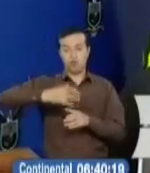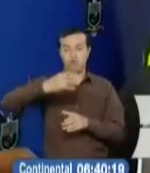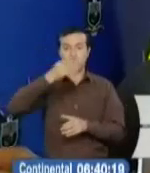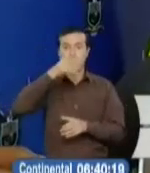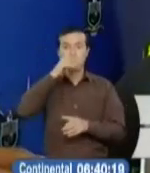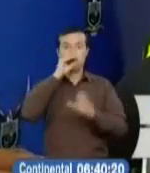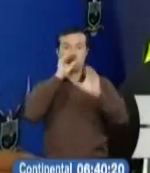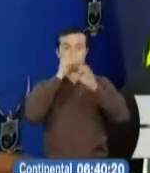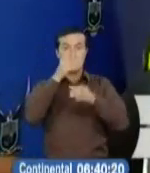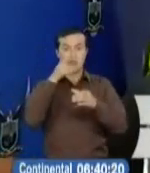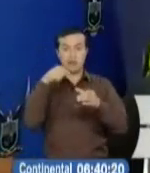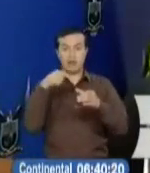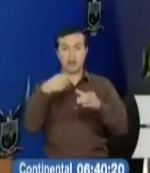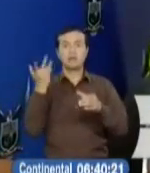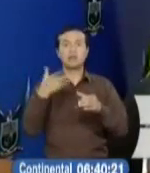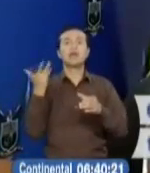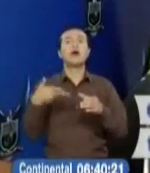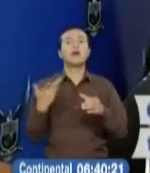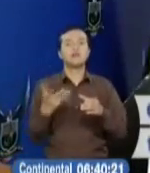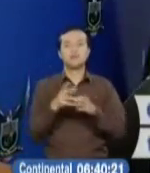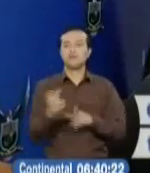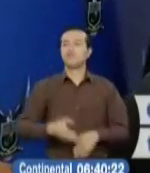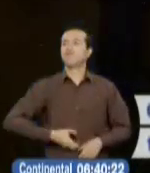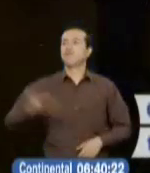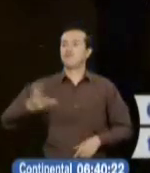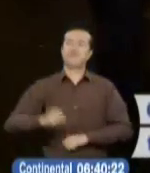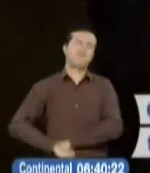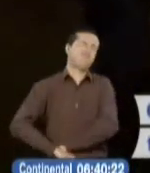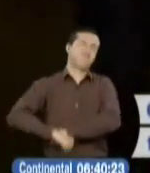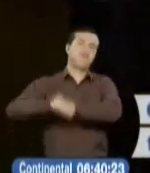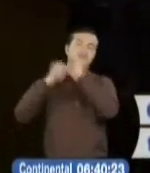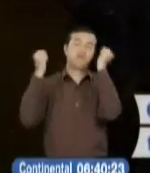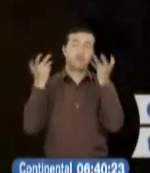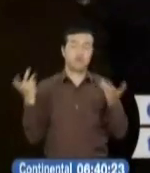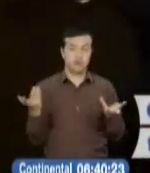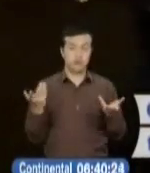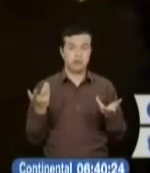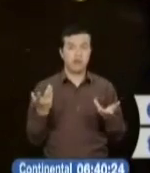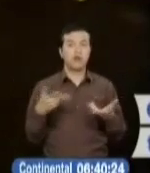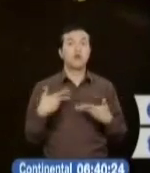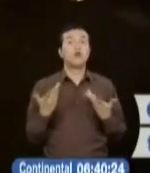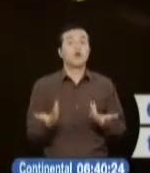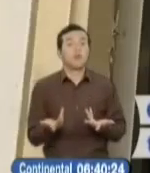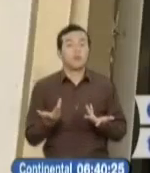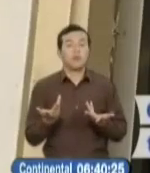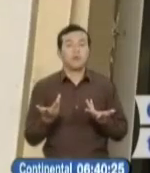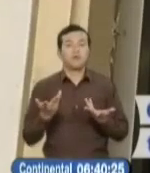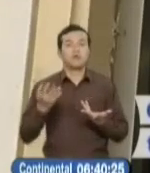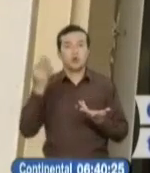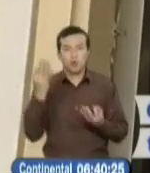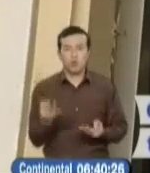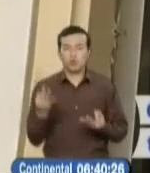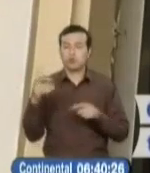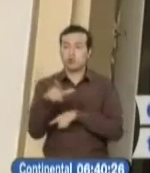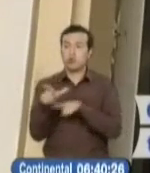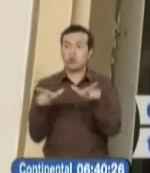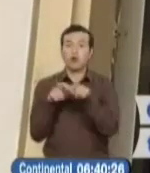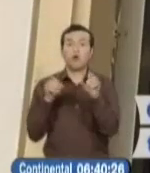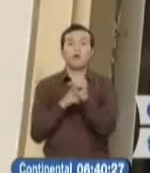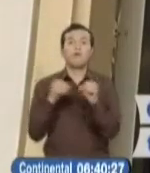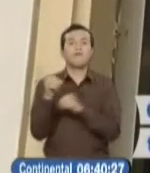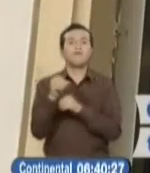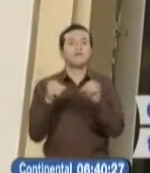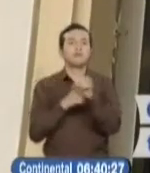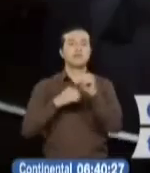como lo que se conoce normalmente como una bomba molotov. Se presume que la bomba casera fue lanzada al ventanal que da a la oficina